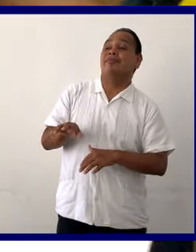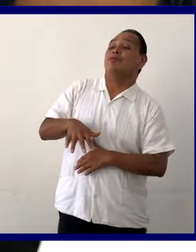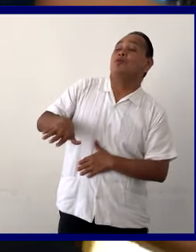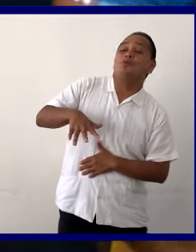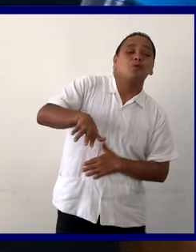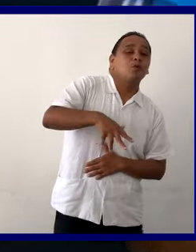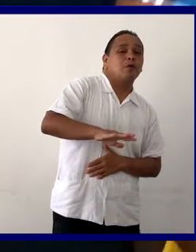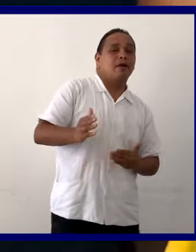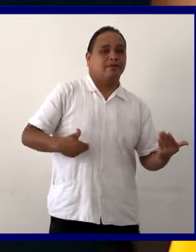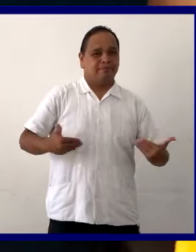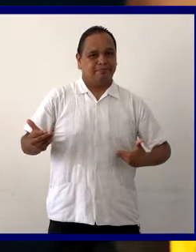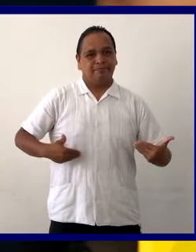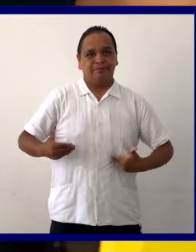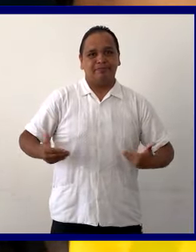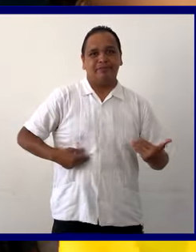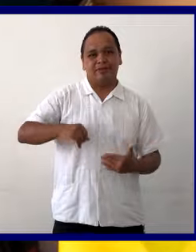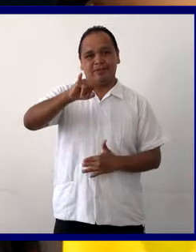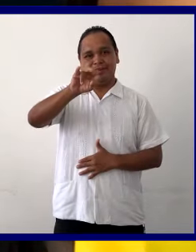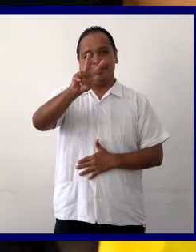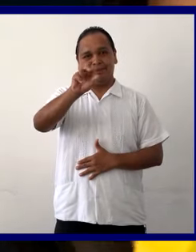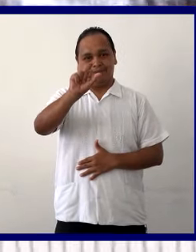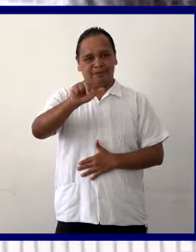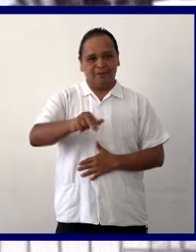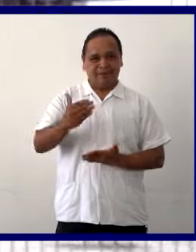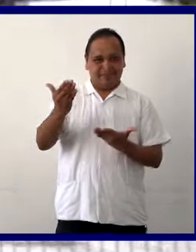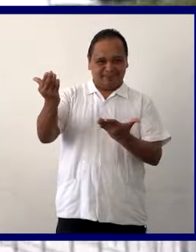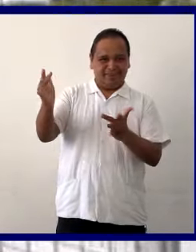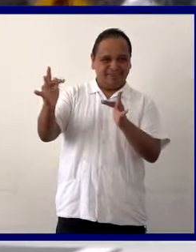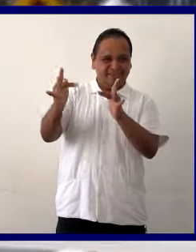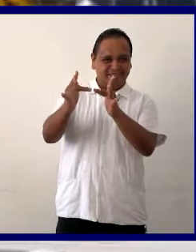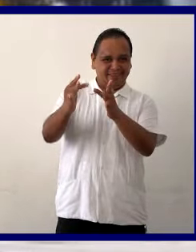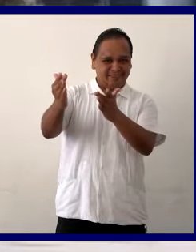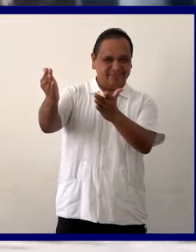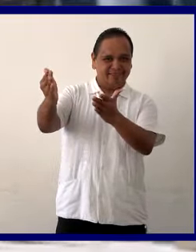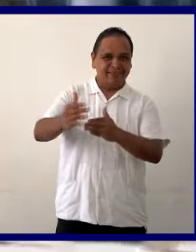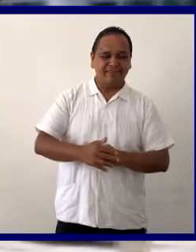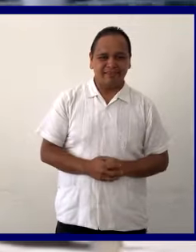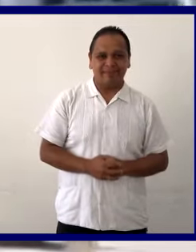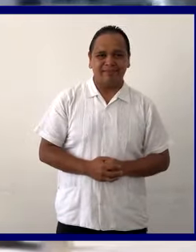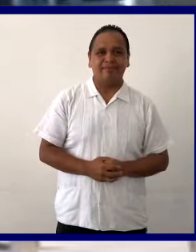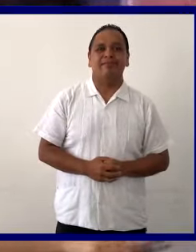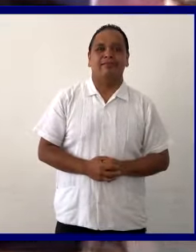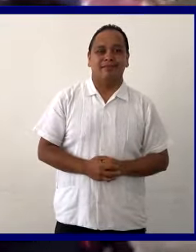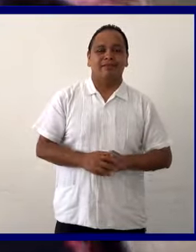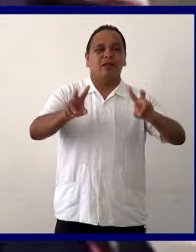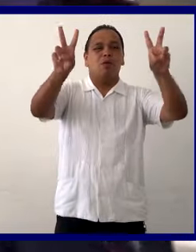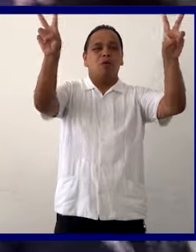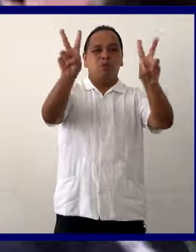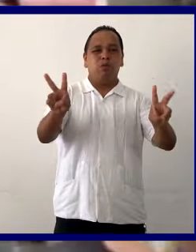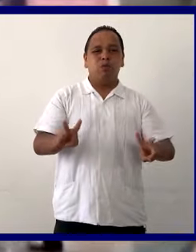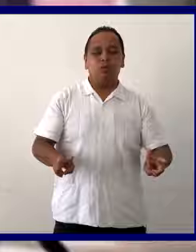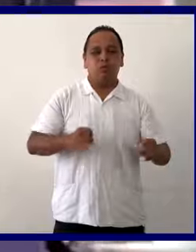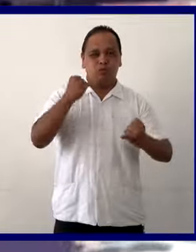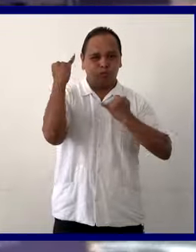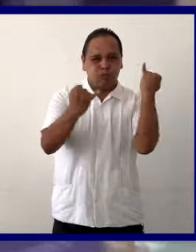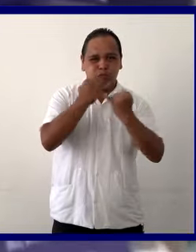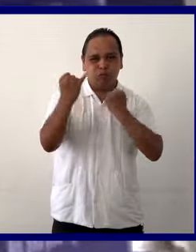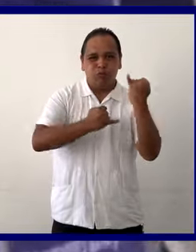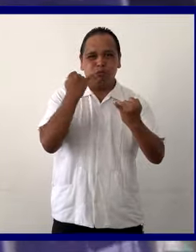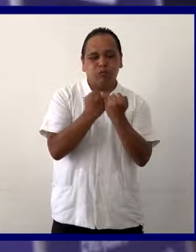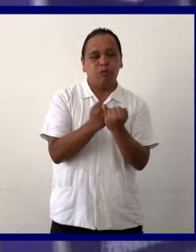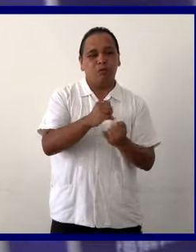reportaje especial que nos tiene preparado Iván Plata. Como cada verano, la industria de los videojuegos se reúne en la